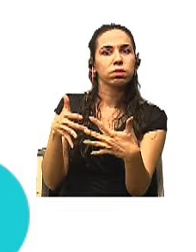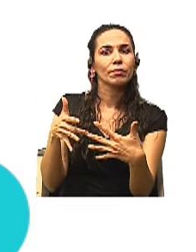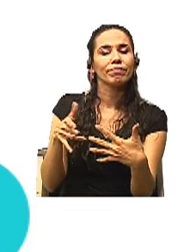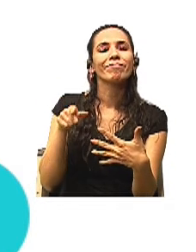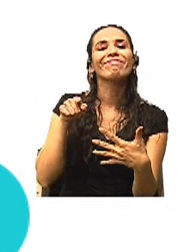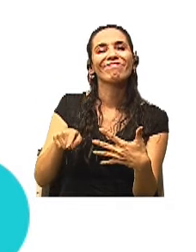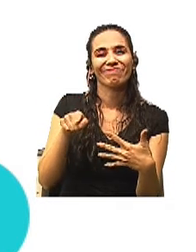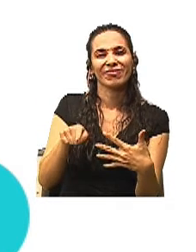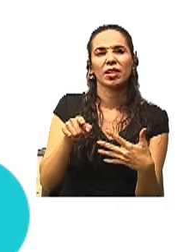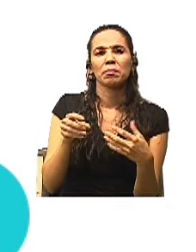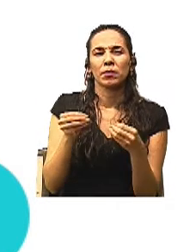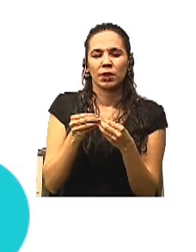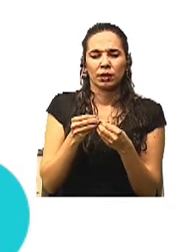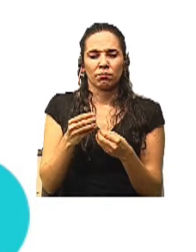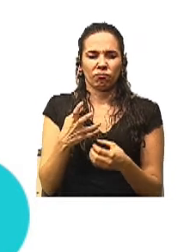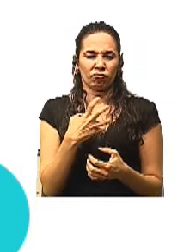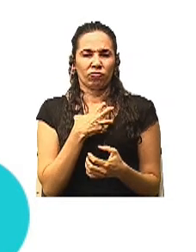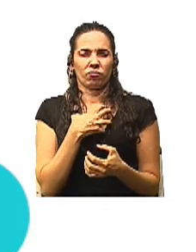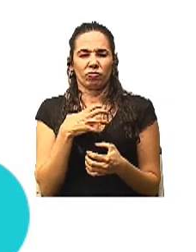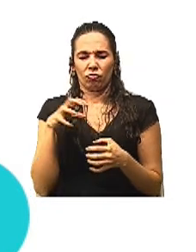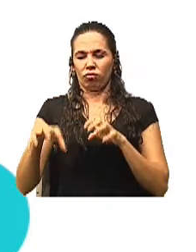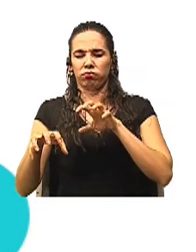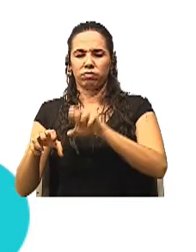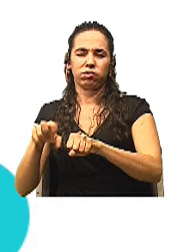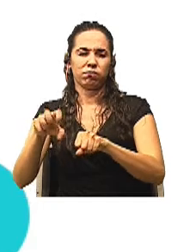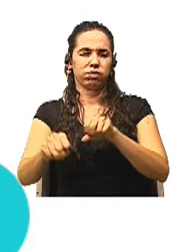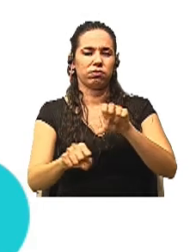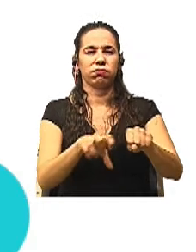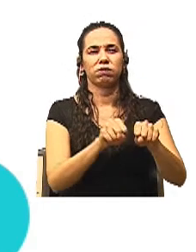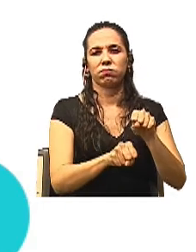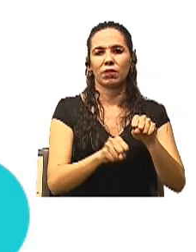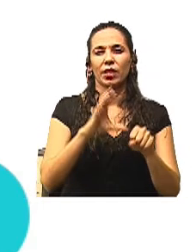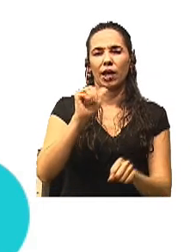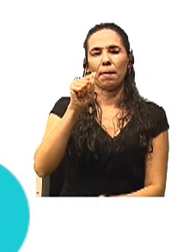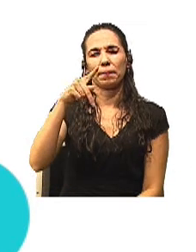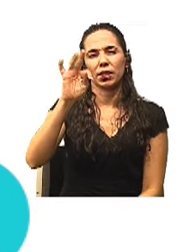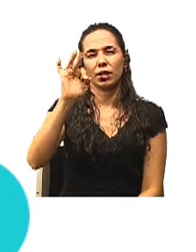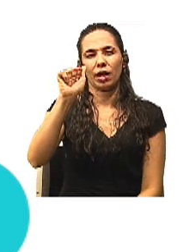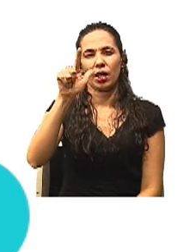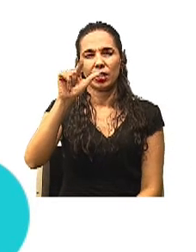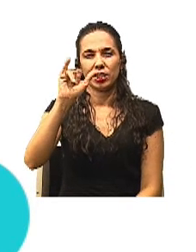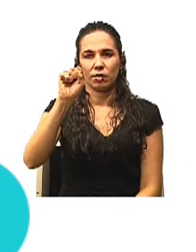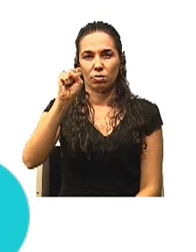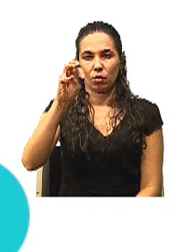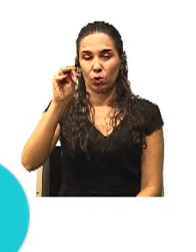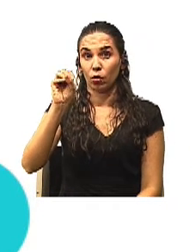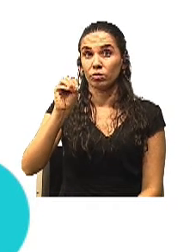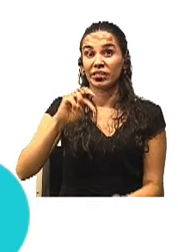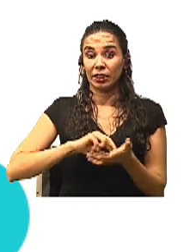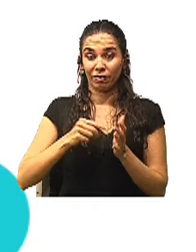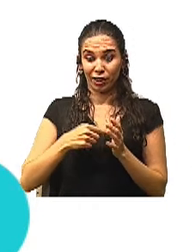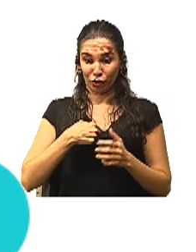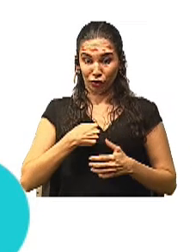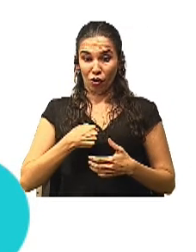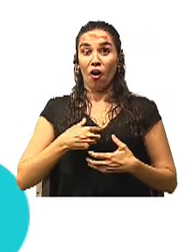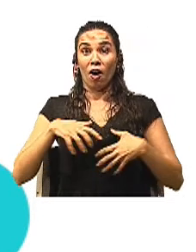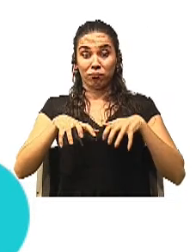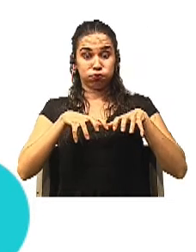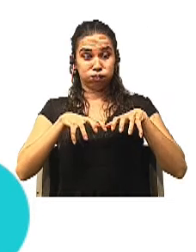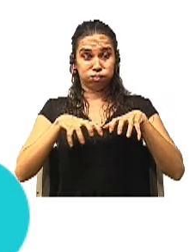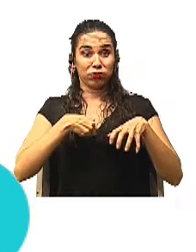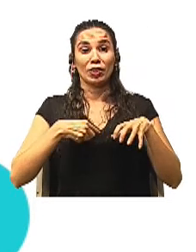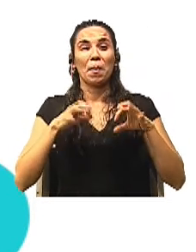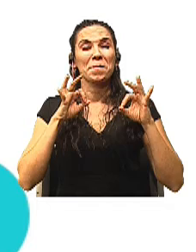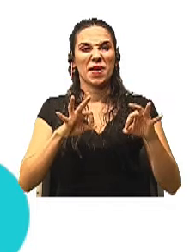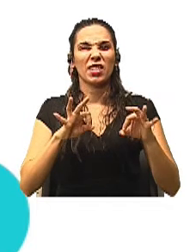del capitalismo, donde se ve que el ser productivo está bien, pero el ser improductivo es